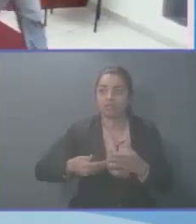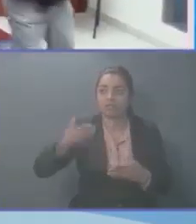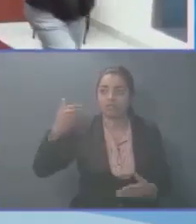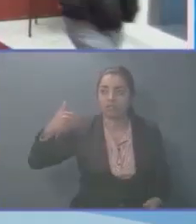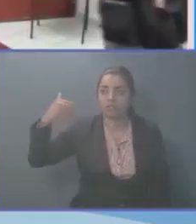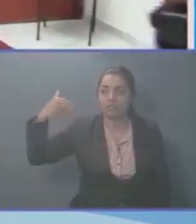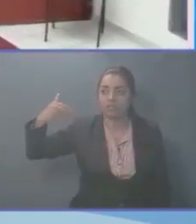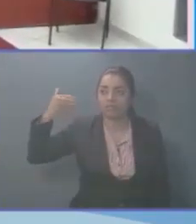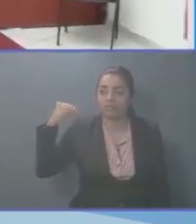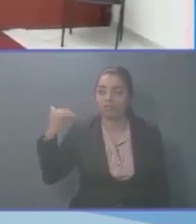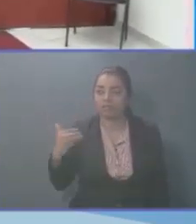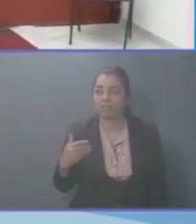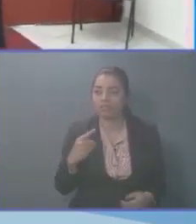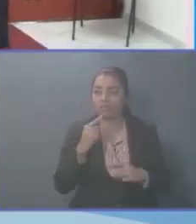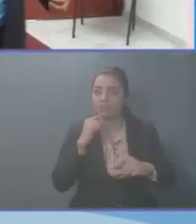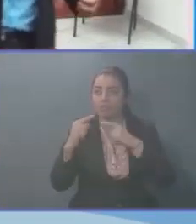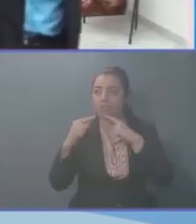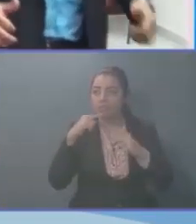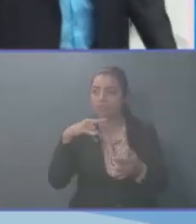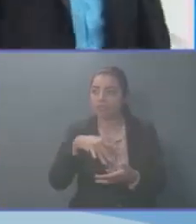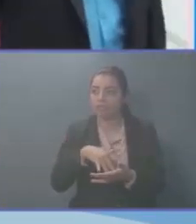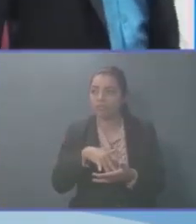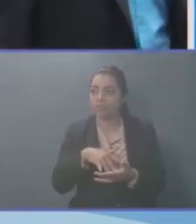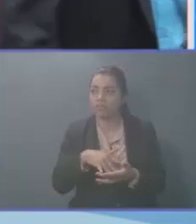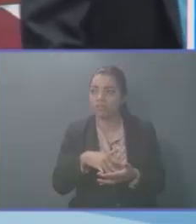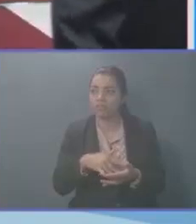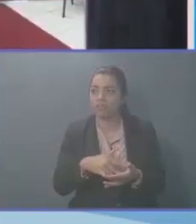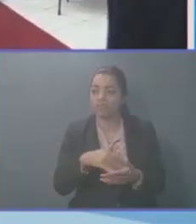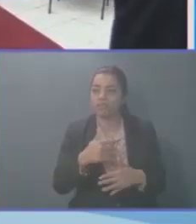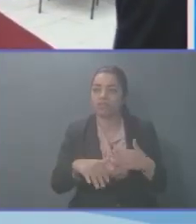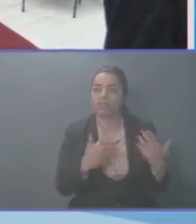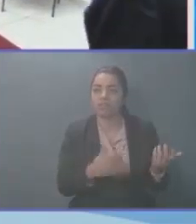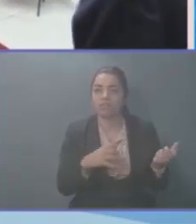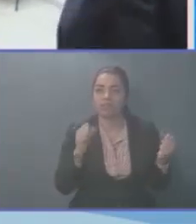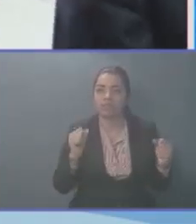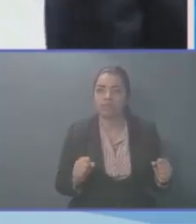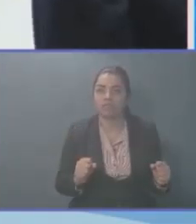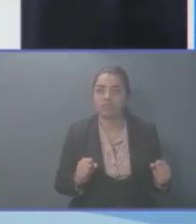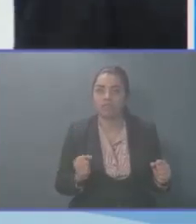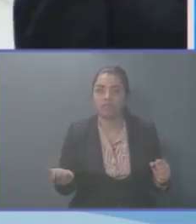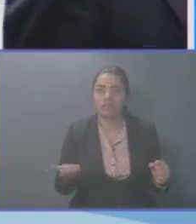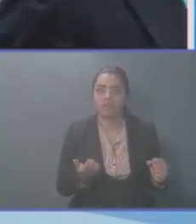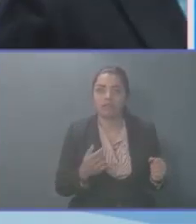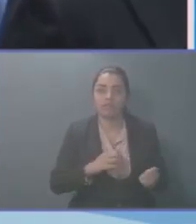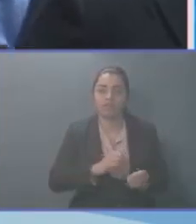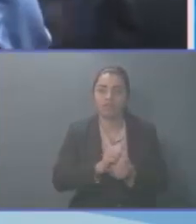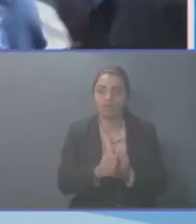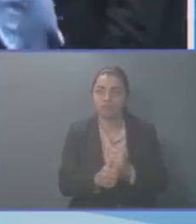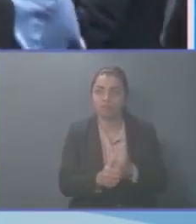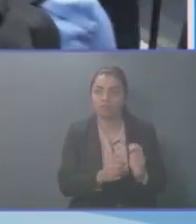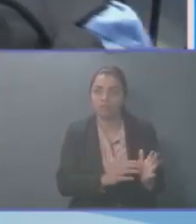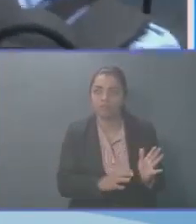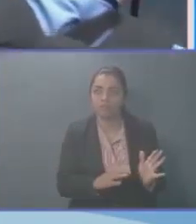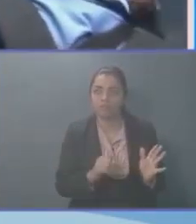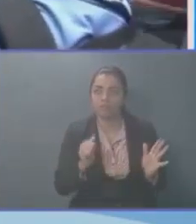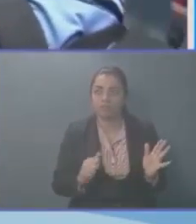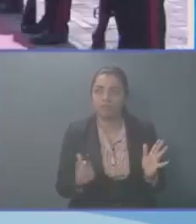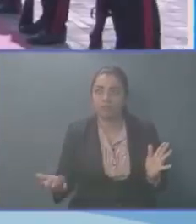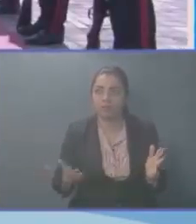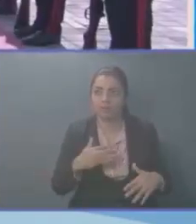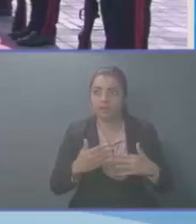la paz. Que no es una democracia perfecta, no es una democracia perfecta, pero hemos avanzado en el respeto a